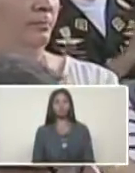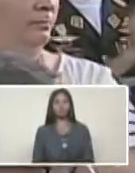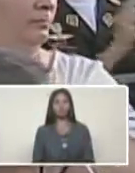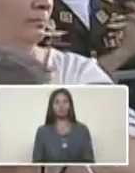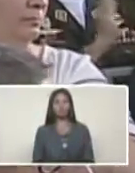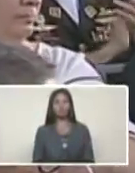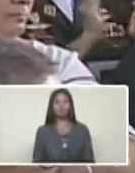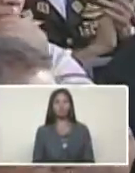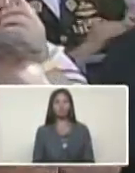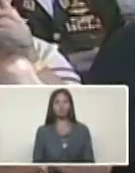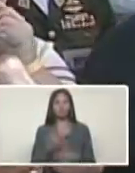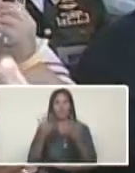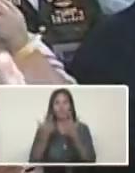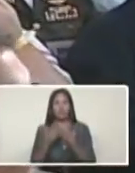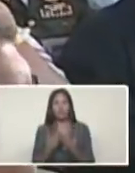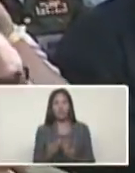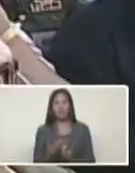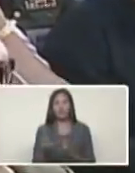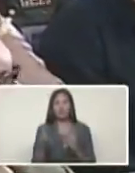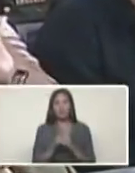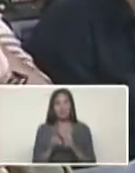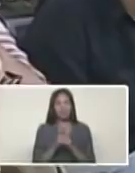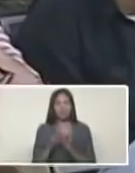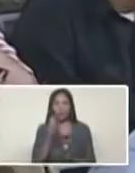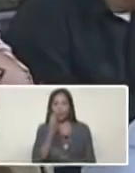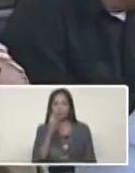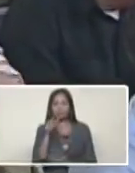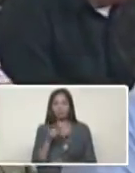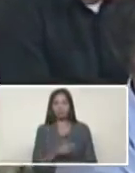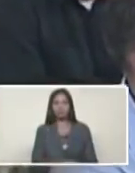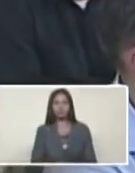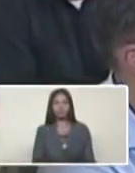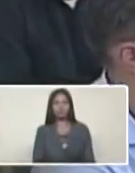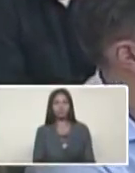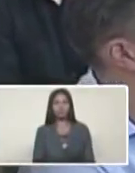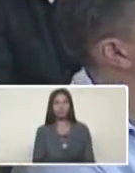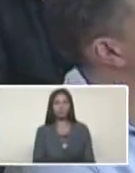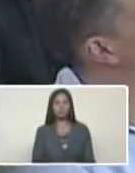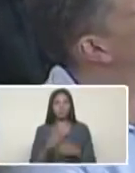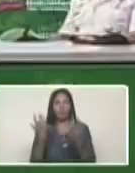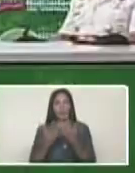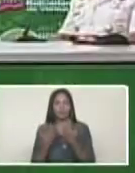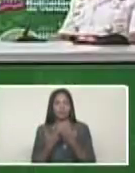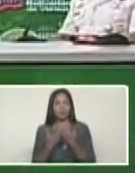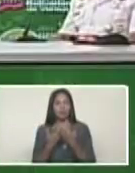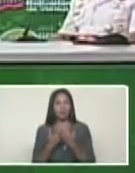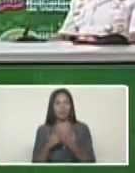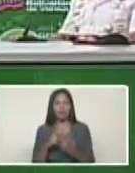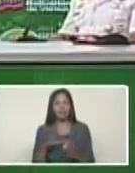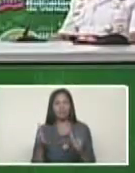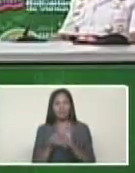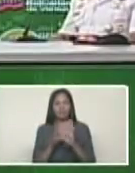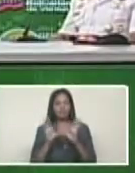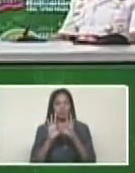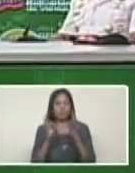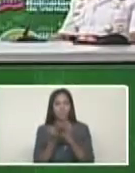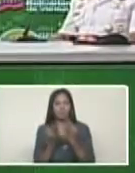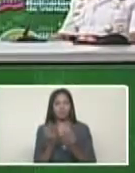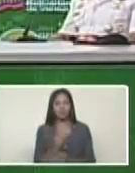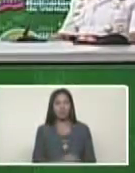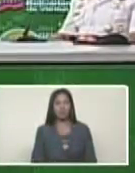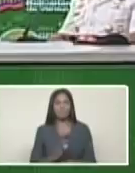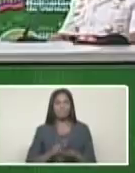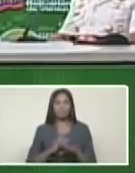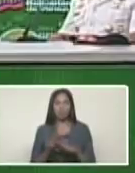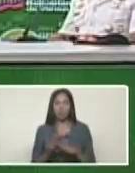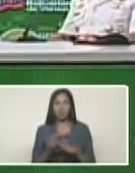La batalla por el derecho a la alimentación. La batalla por el derecho de la familia. Porque ¿qué es